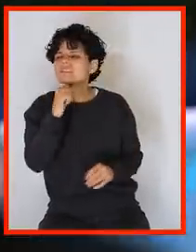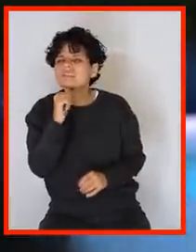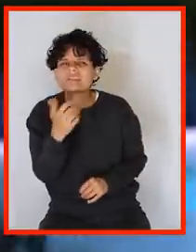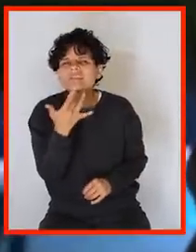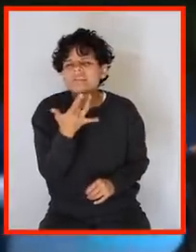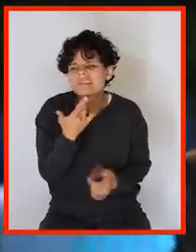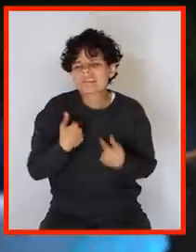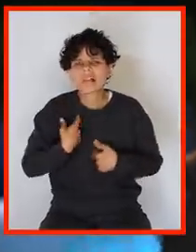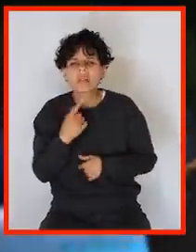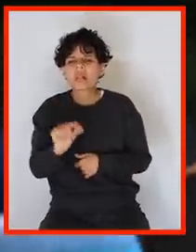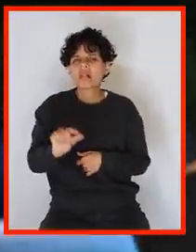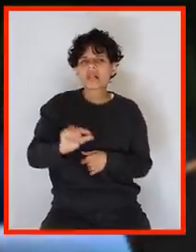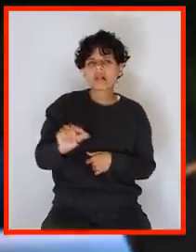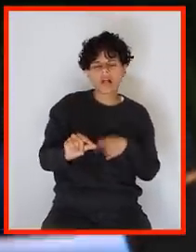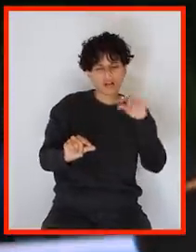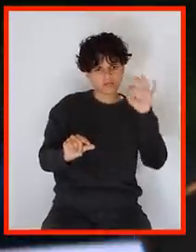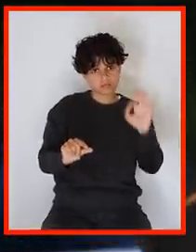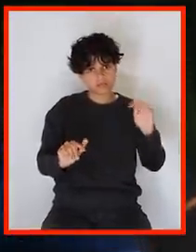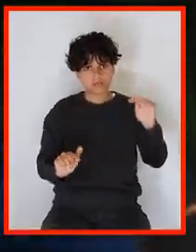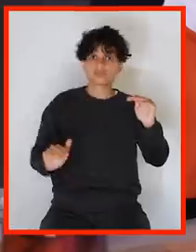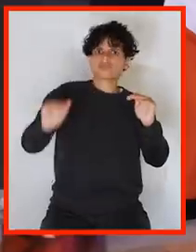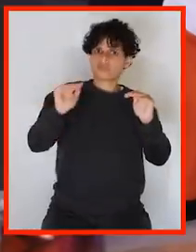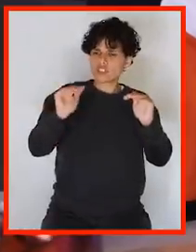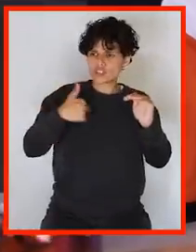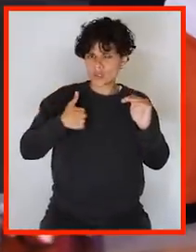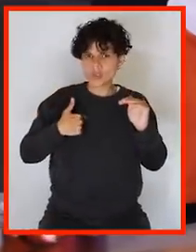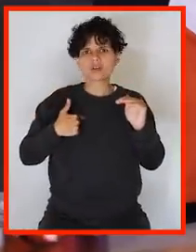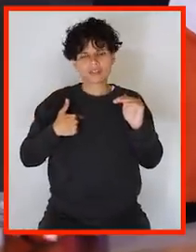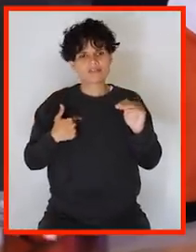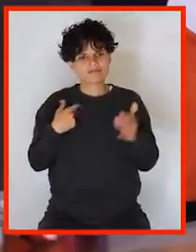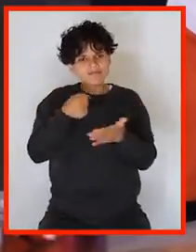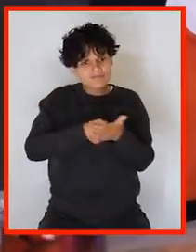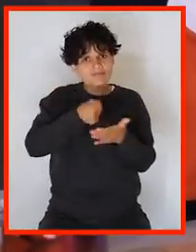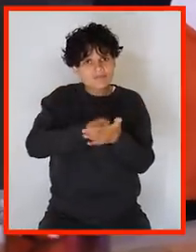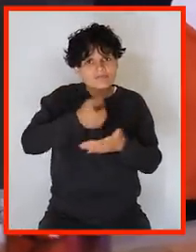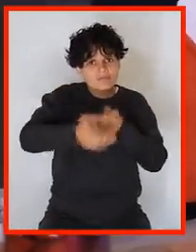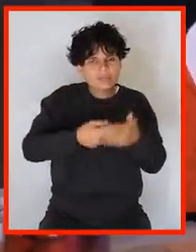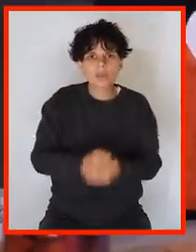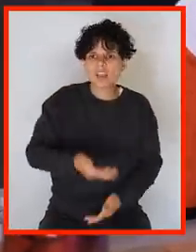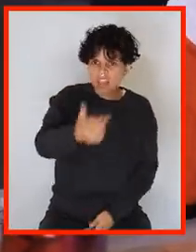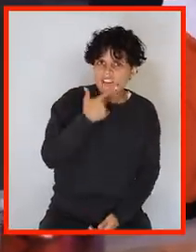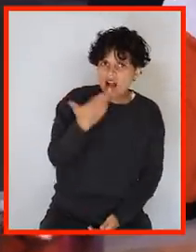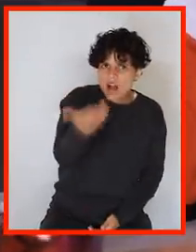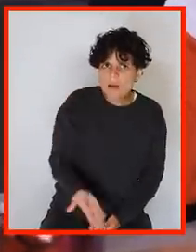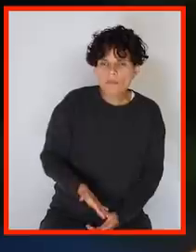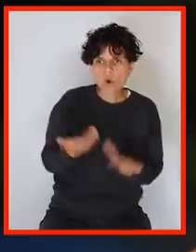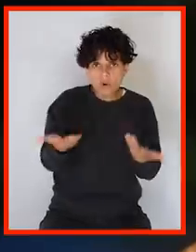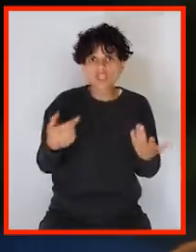como para hacer esto, ¿cachai? Y me mantengo, hermano. Es que tú soy bacán, pues.